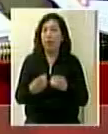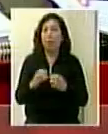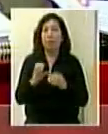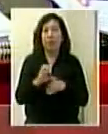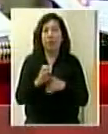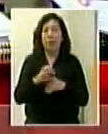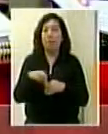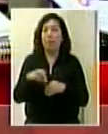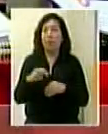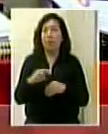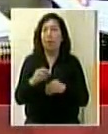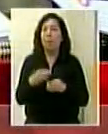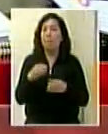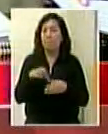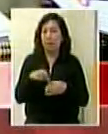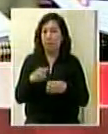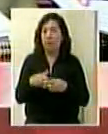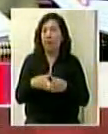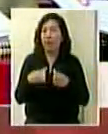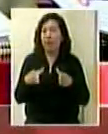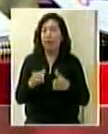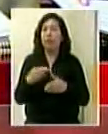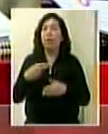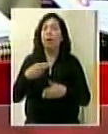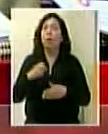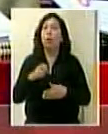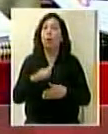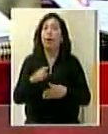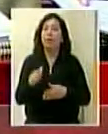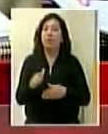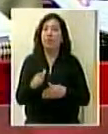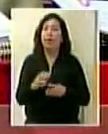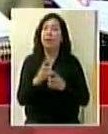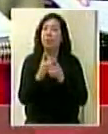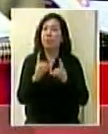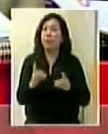del distrito de Pampas por Pampas Grande en la provincia de Huaraz del departamento de Ancash.